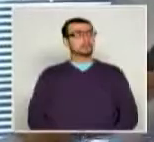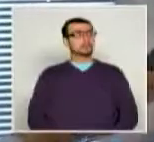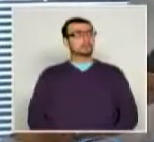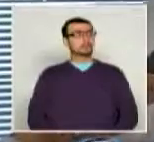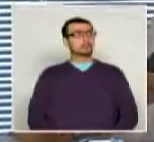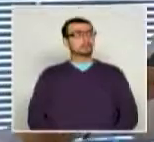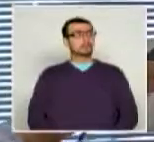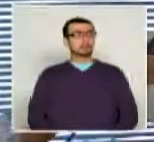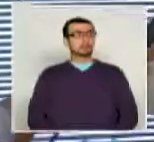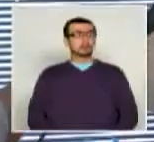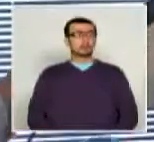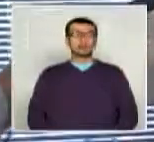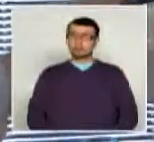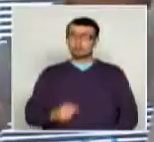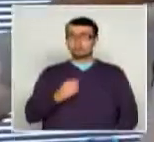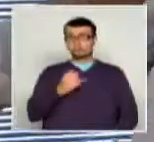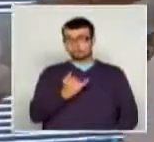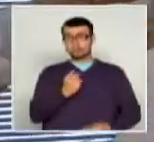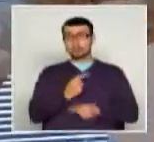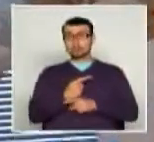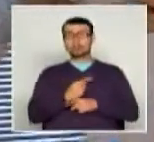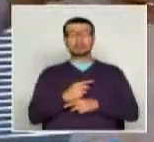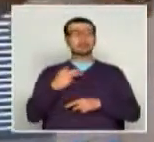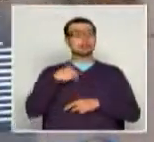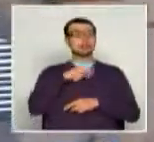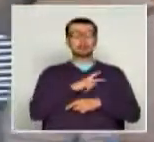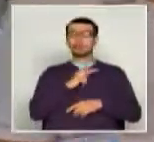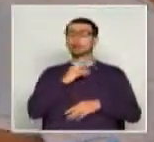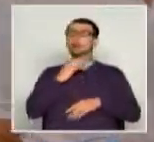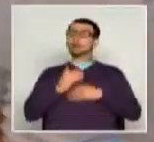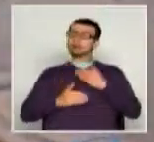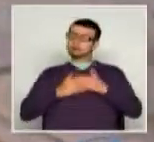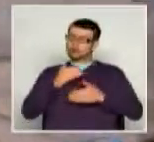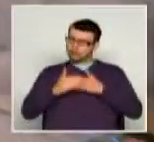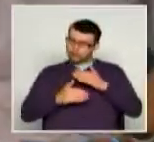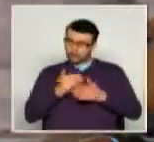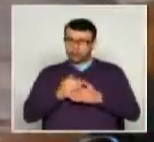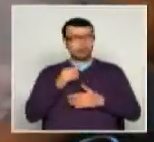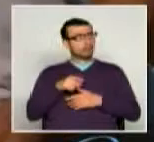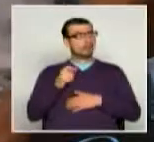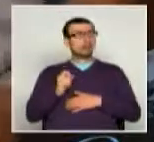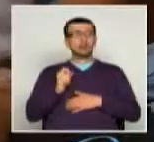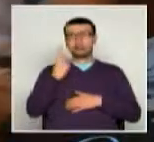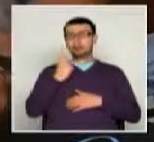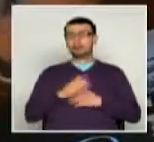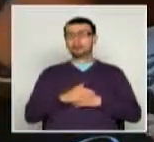esta máquina alemana la vamos a procesar en cierta